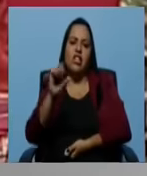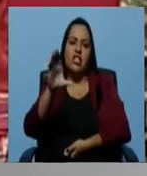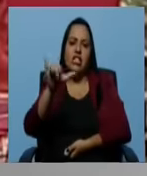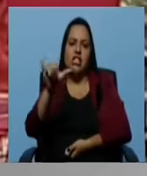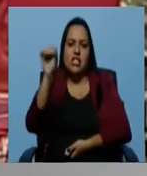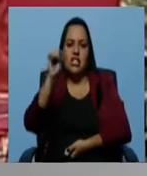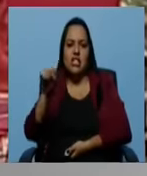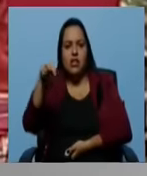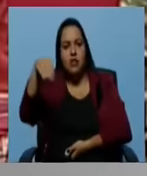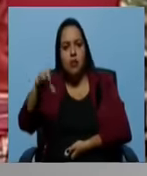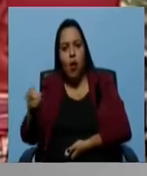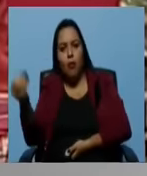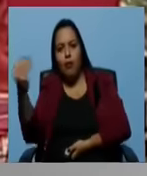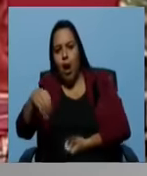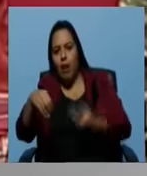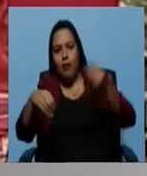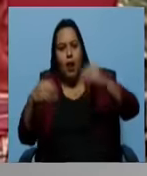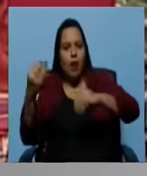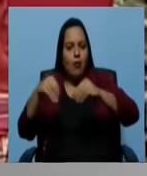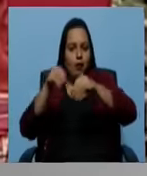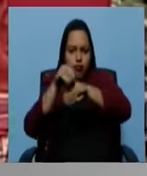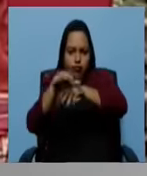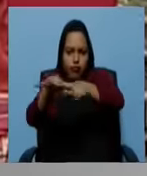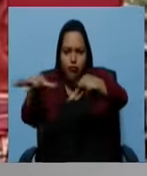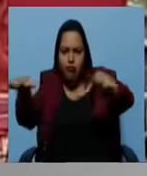Cada día ocupa más espacio el fascismo.